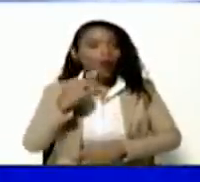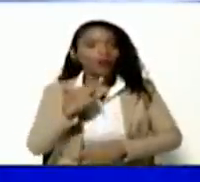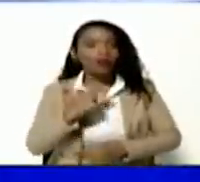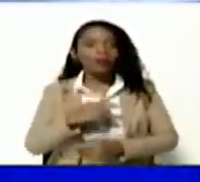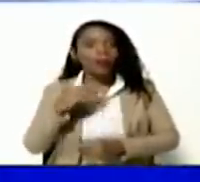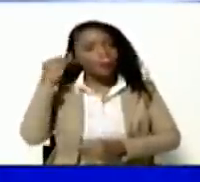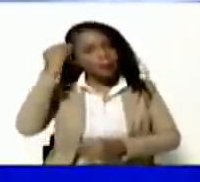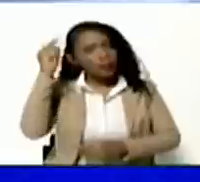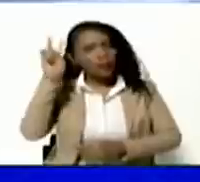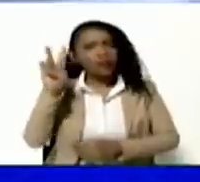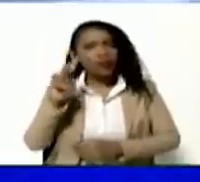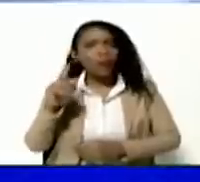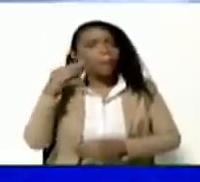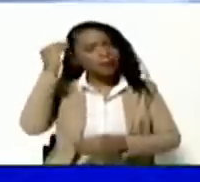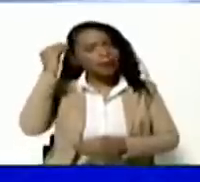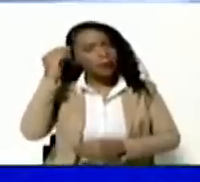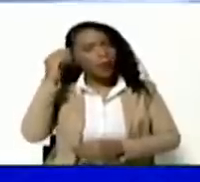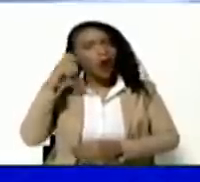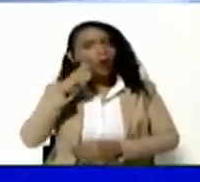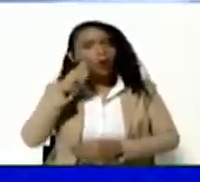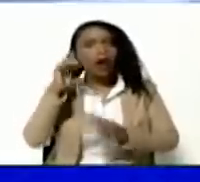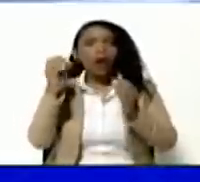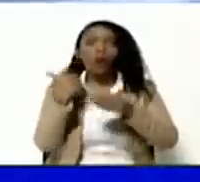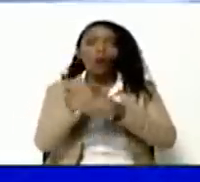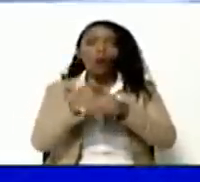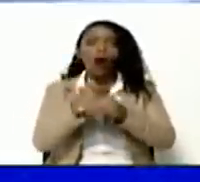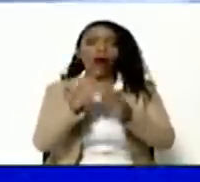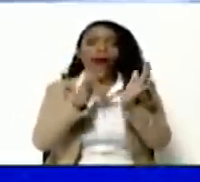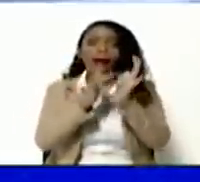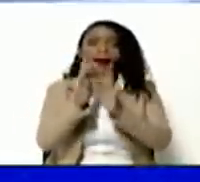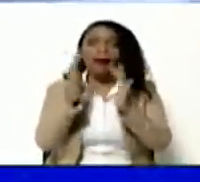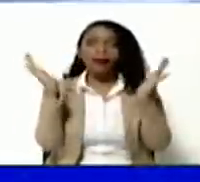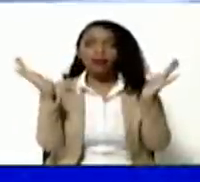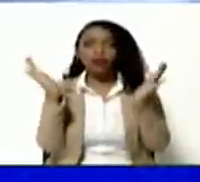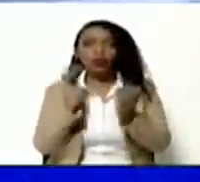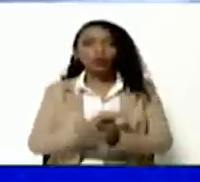en Venezuela pensamos en la humanidad como Cristo Redentor